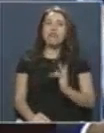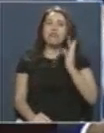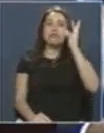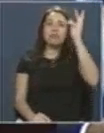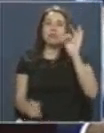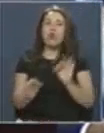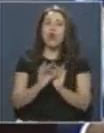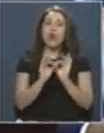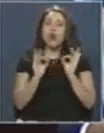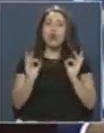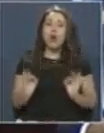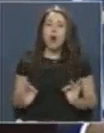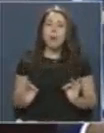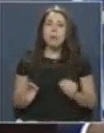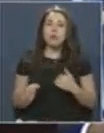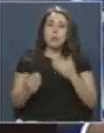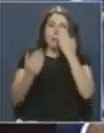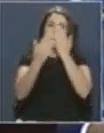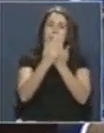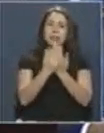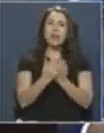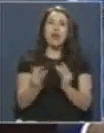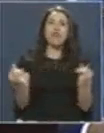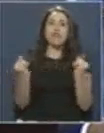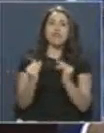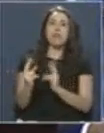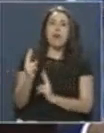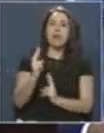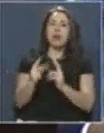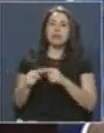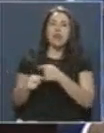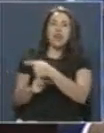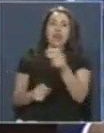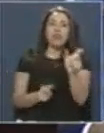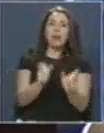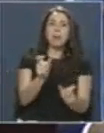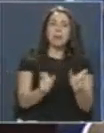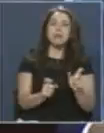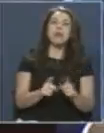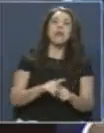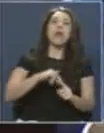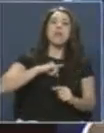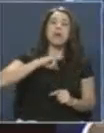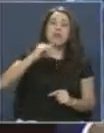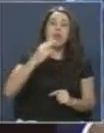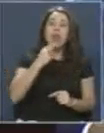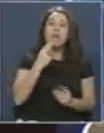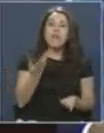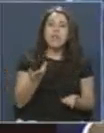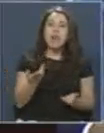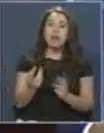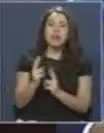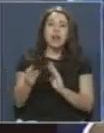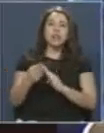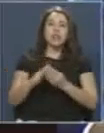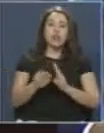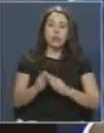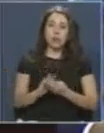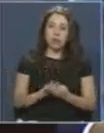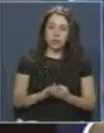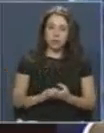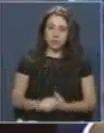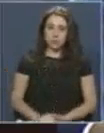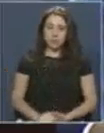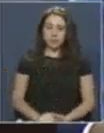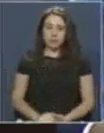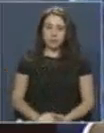su personalidad, su manera de relacionarse con los demás y por tanto su vida en comunidad. Y de ese punto